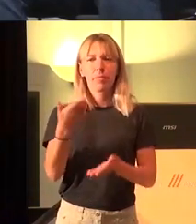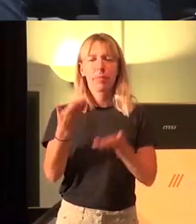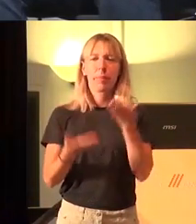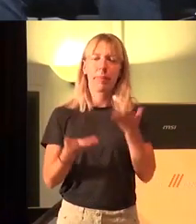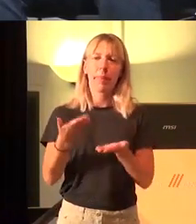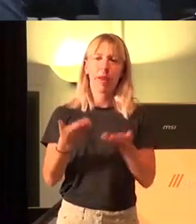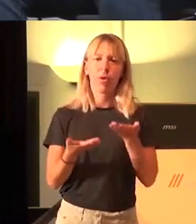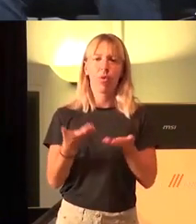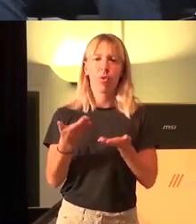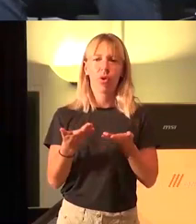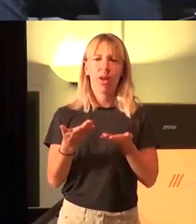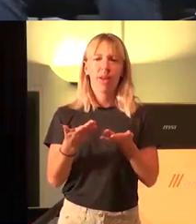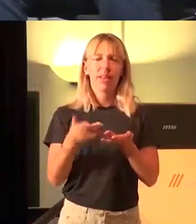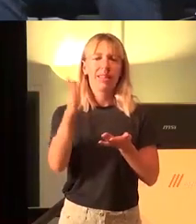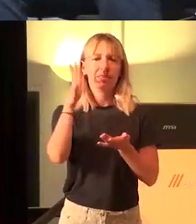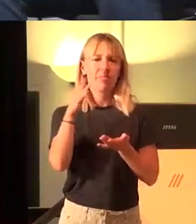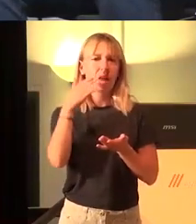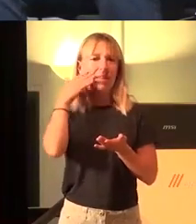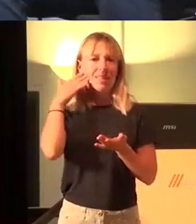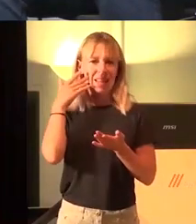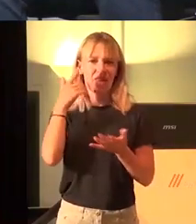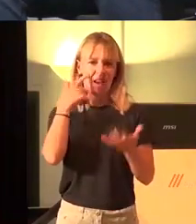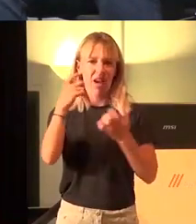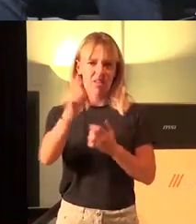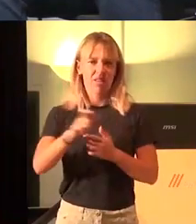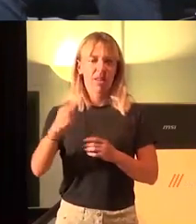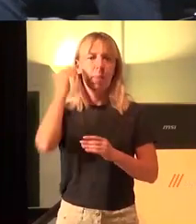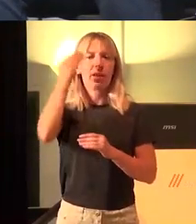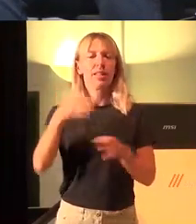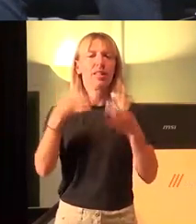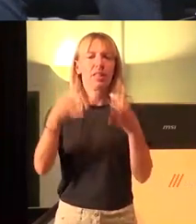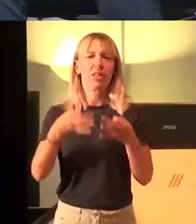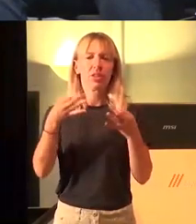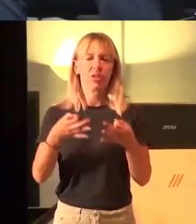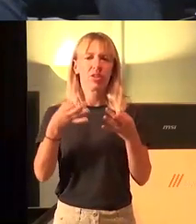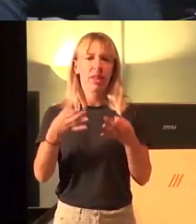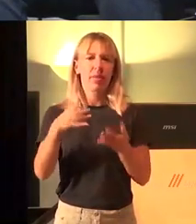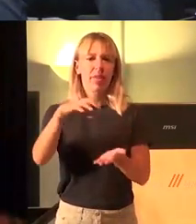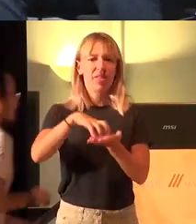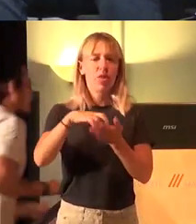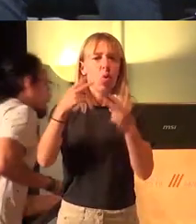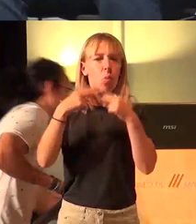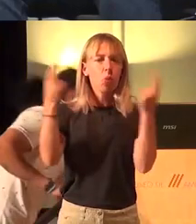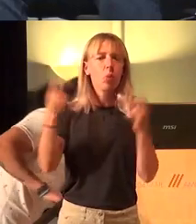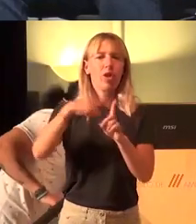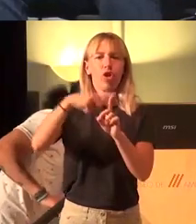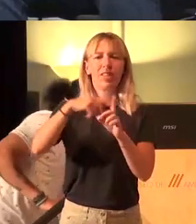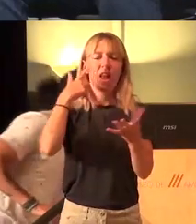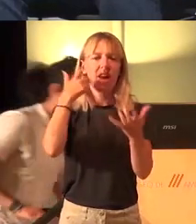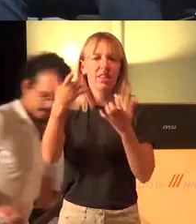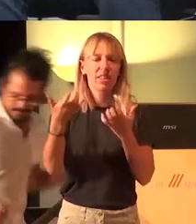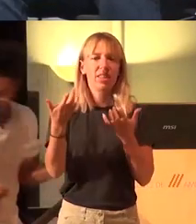valorar la excelencia artística, pensando siempre de que como un centro público con un nivel